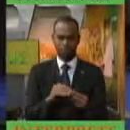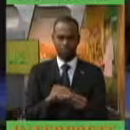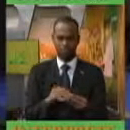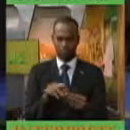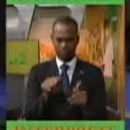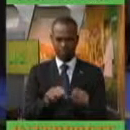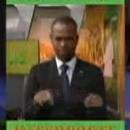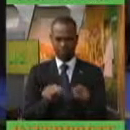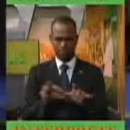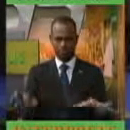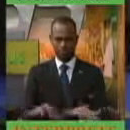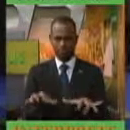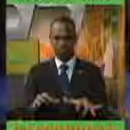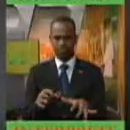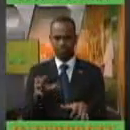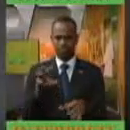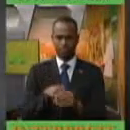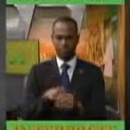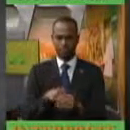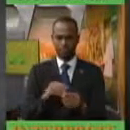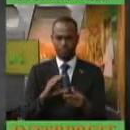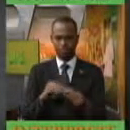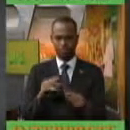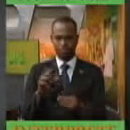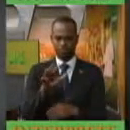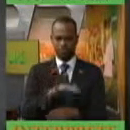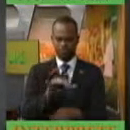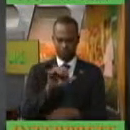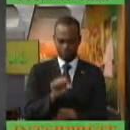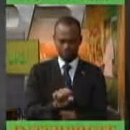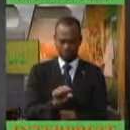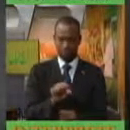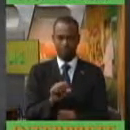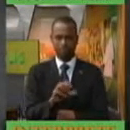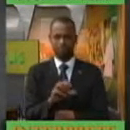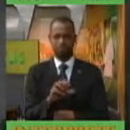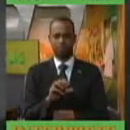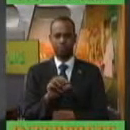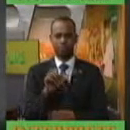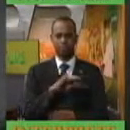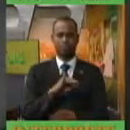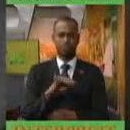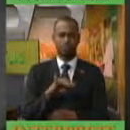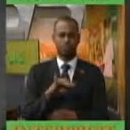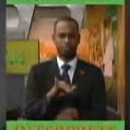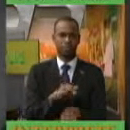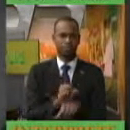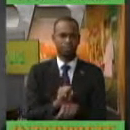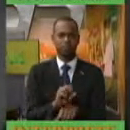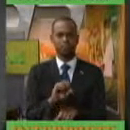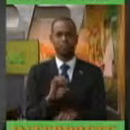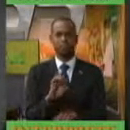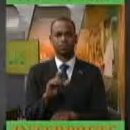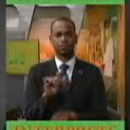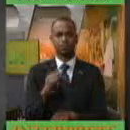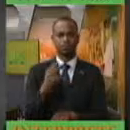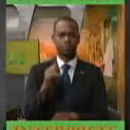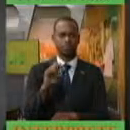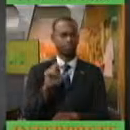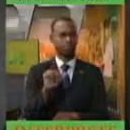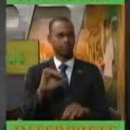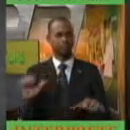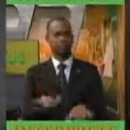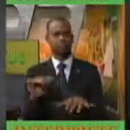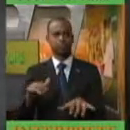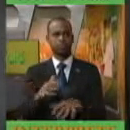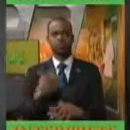los territorios estamos trabajando específicamente para la zona sur de las Matas de Farfán, San Juan de Elías Piña. Estamos trabajando